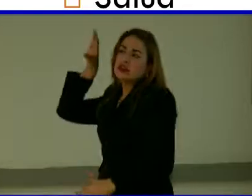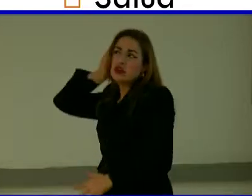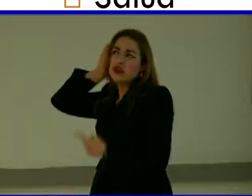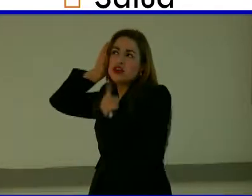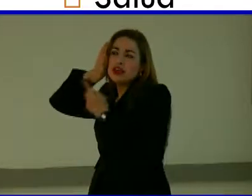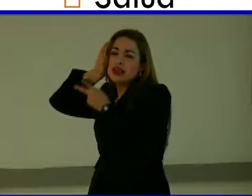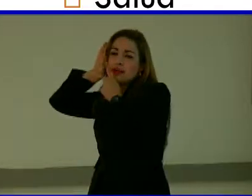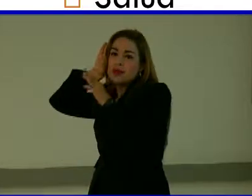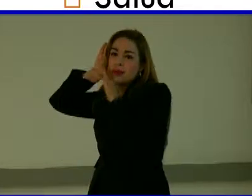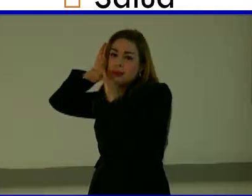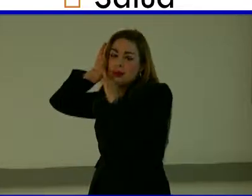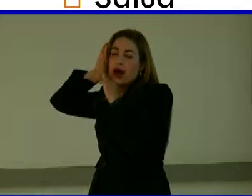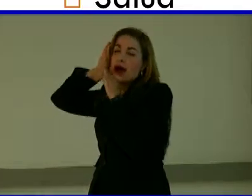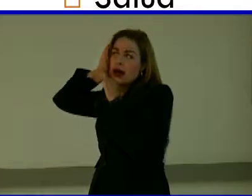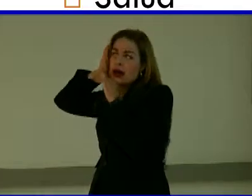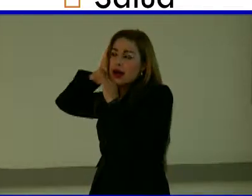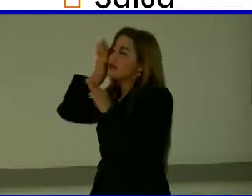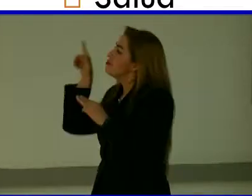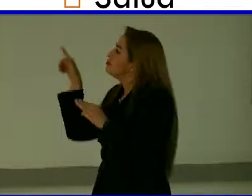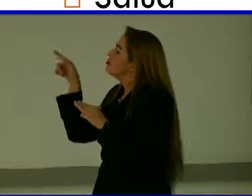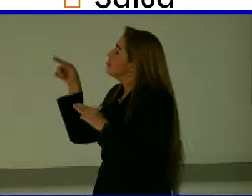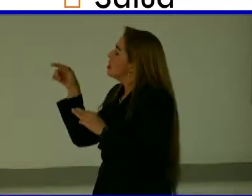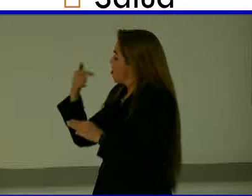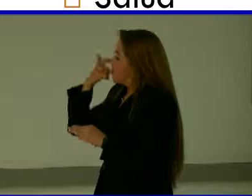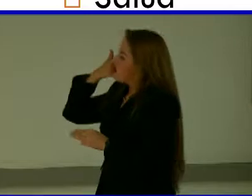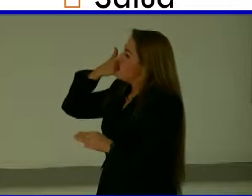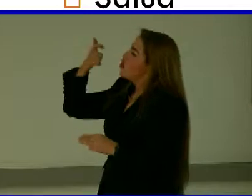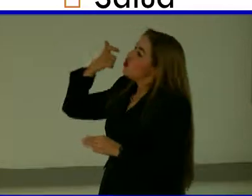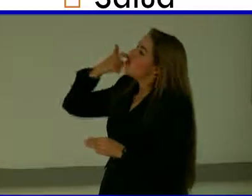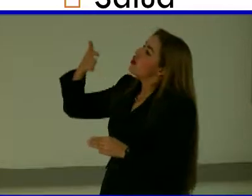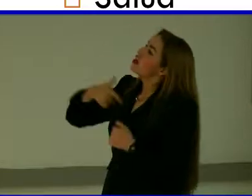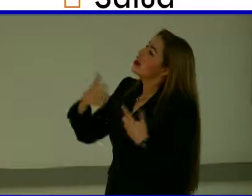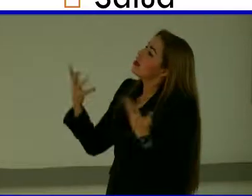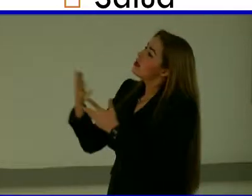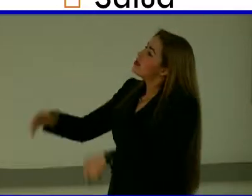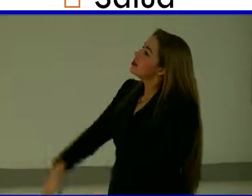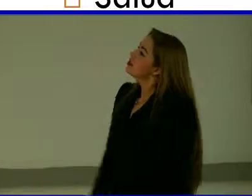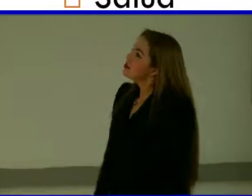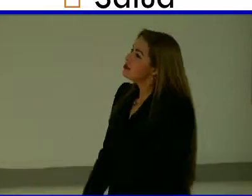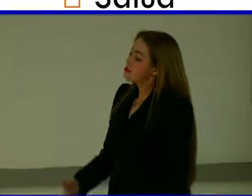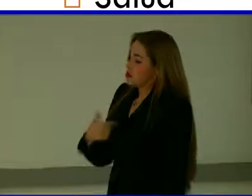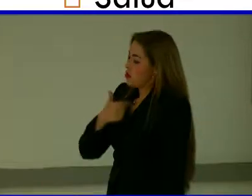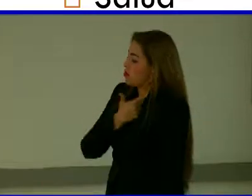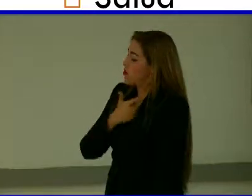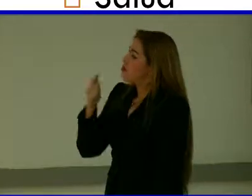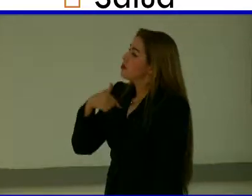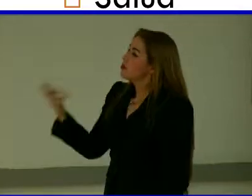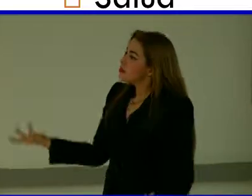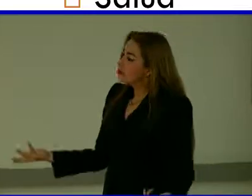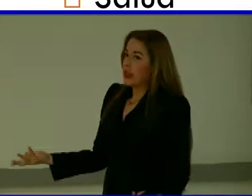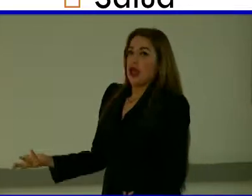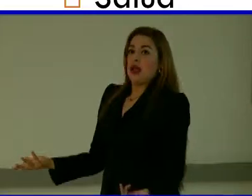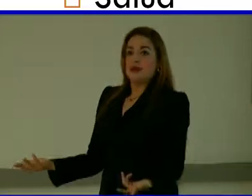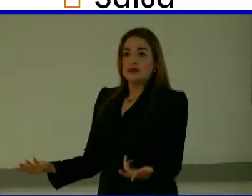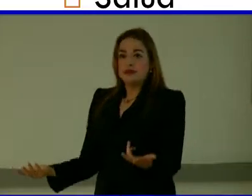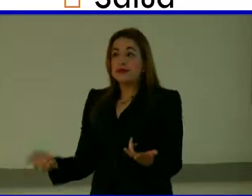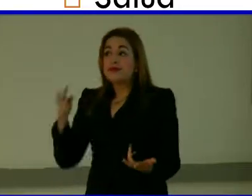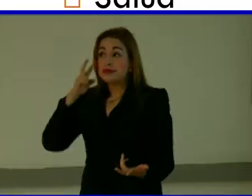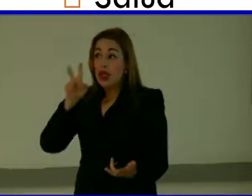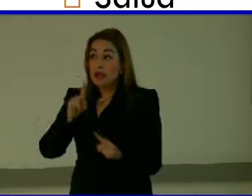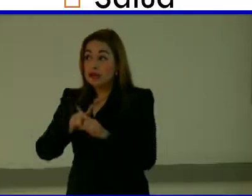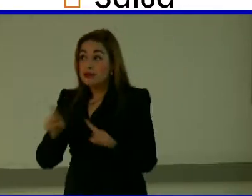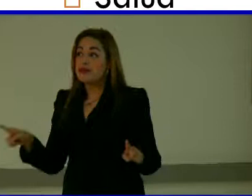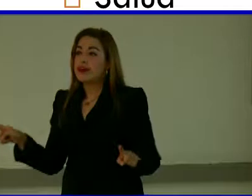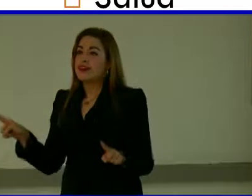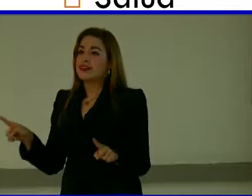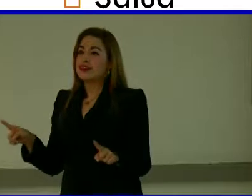reflexionó y decidió, no lo voy a hacer porque no me da la gana. Y para eso sí que los